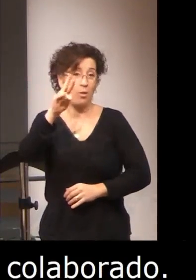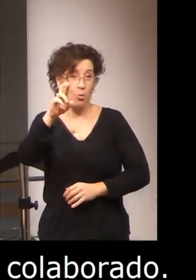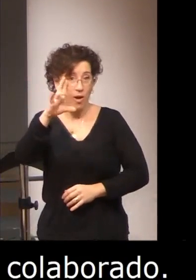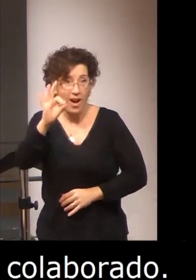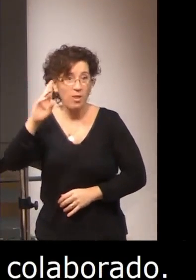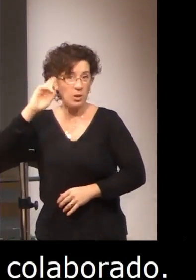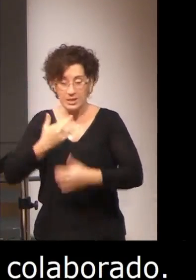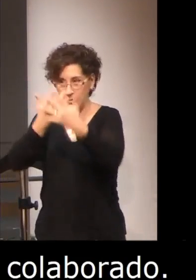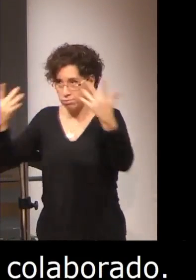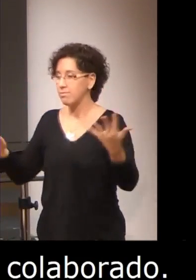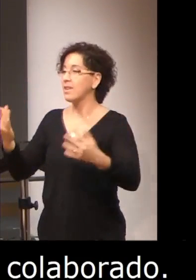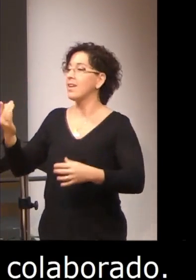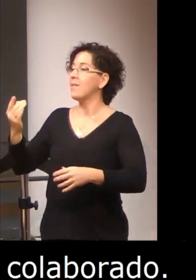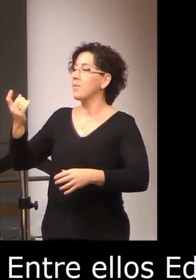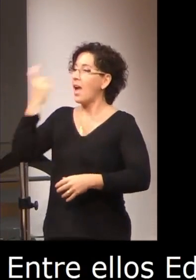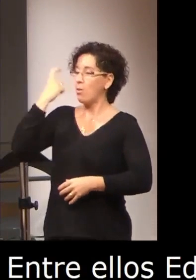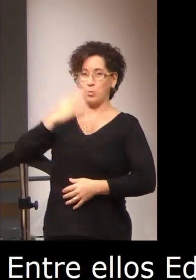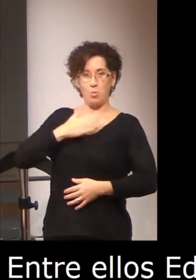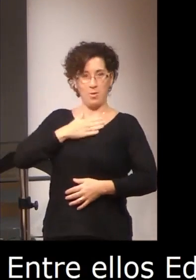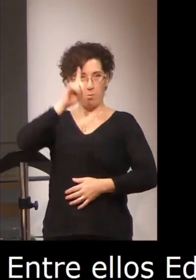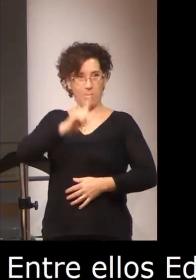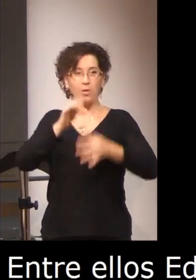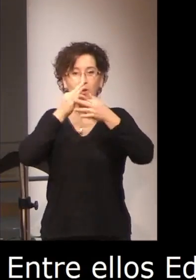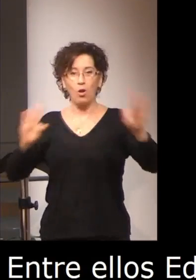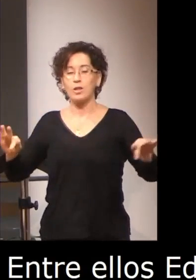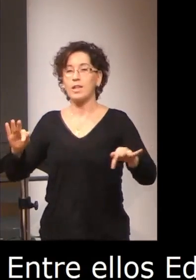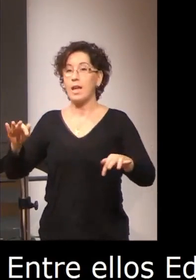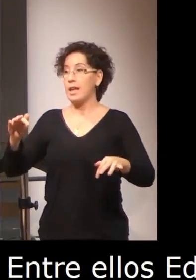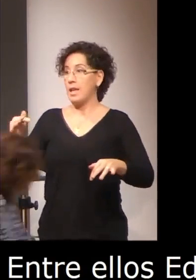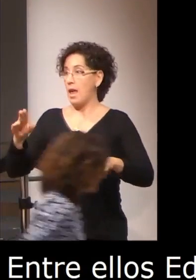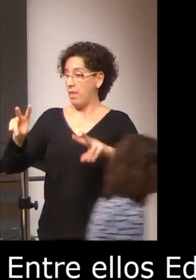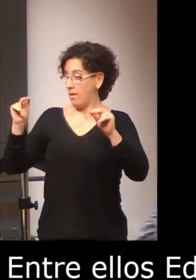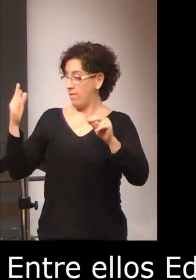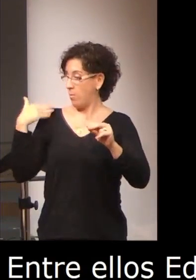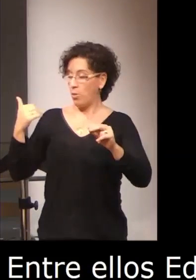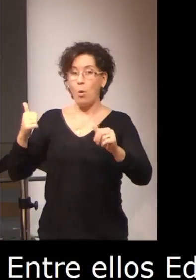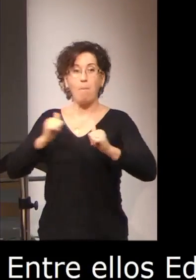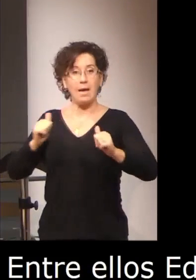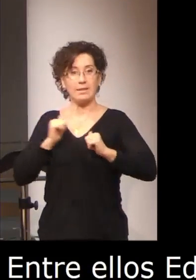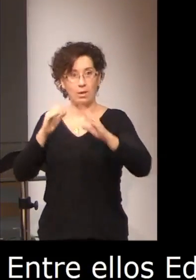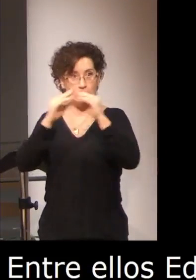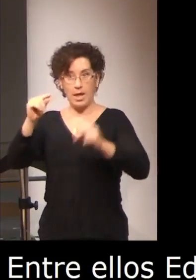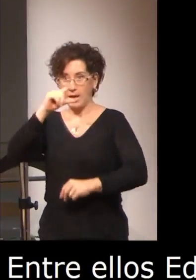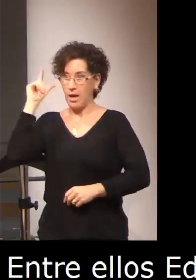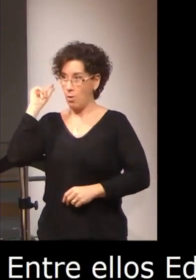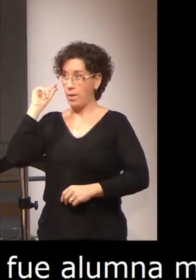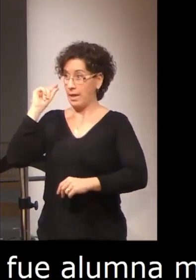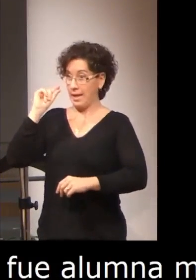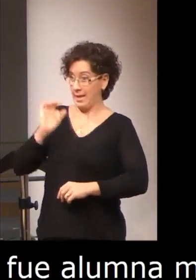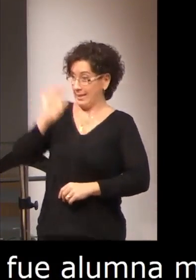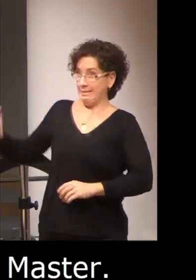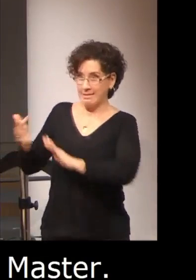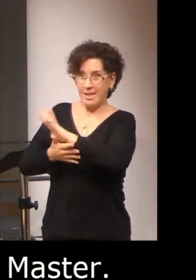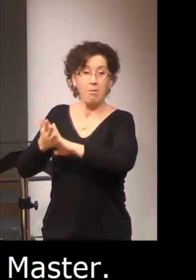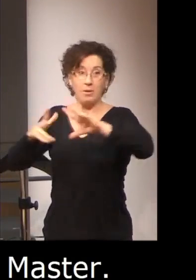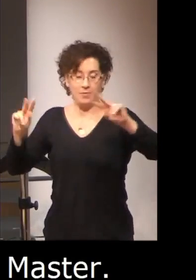en filología cuando yo no era un profesor disruptivo y acaba de terminar un máster en la Universidad de Gallaudet, del que nos hablará justo ahora después.